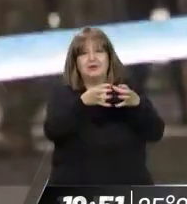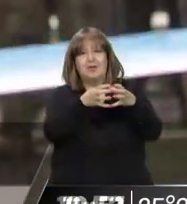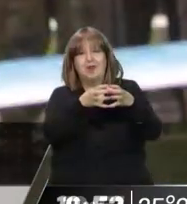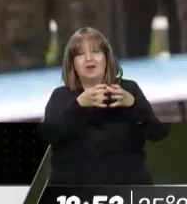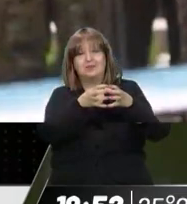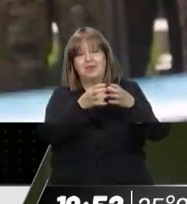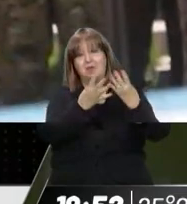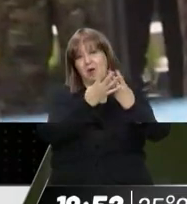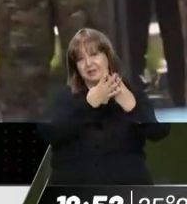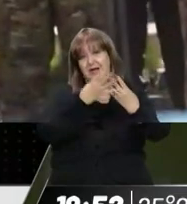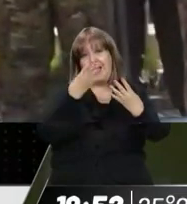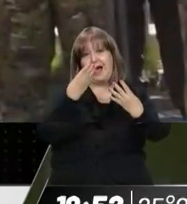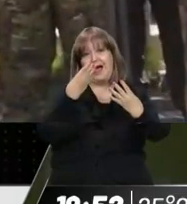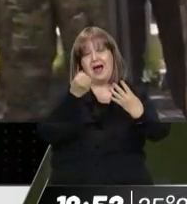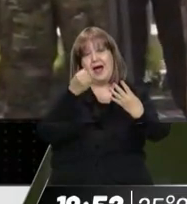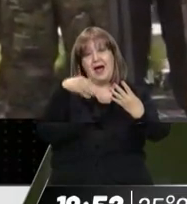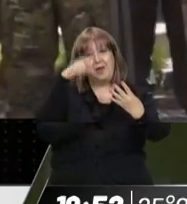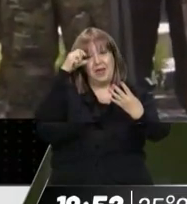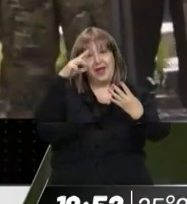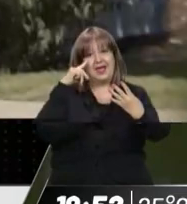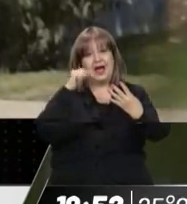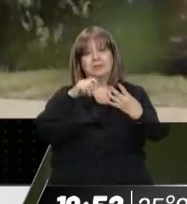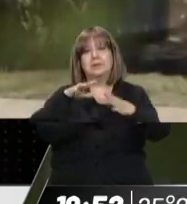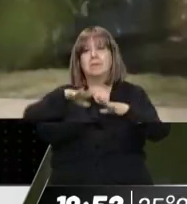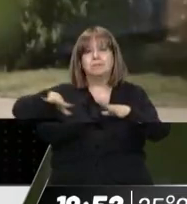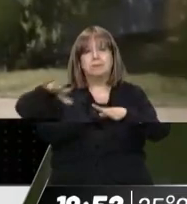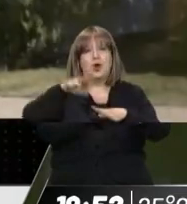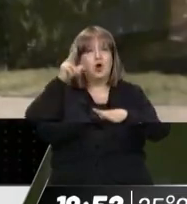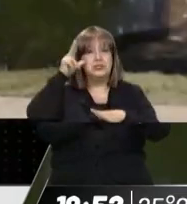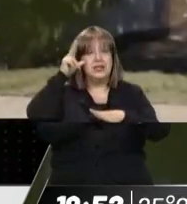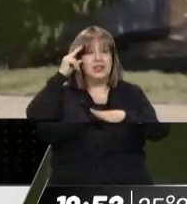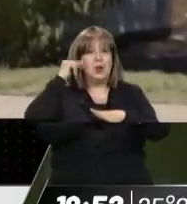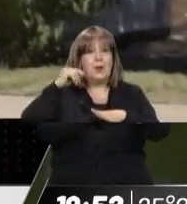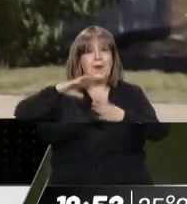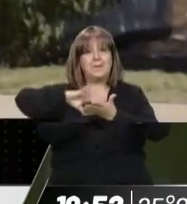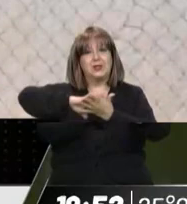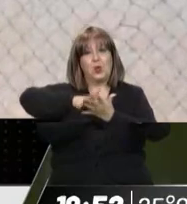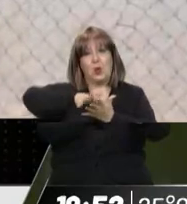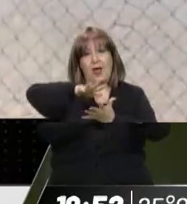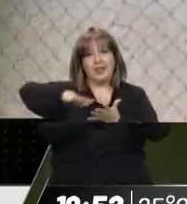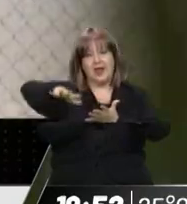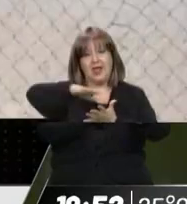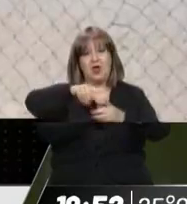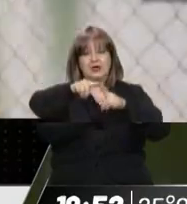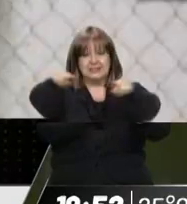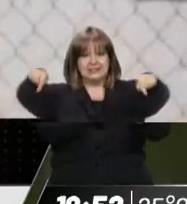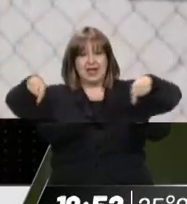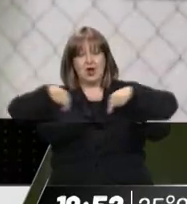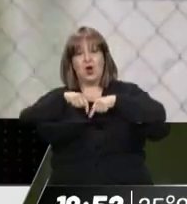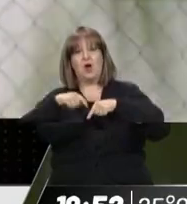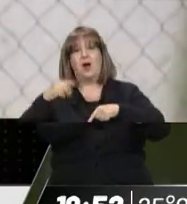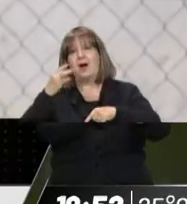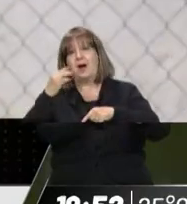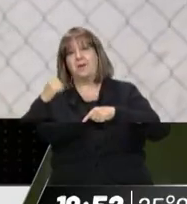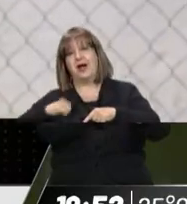nuevos escenarios y de disfrutarlos. Cuenta con una superficie de 89 metros cuadrados y está compuesto por un salón, dos baños y